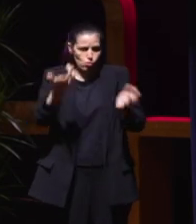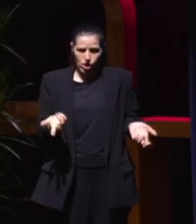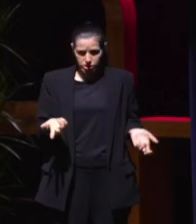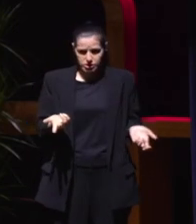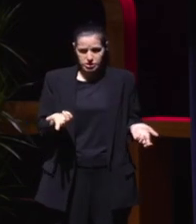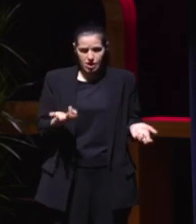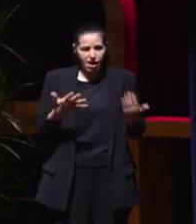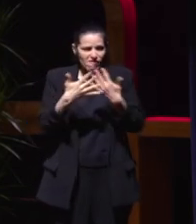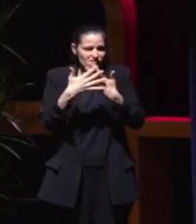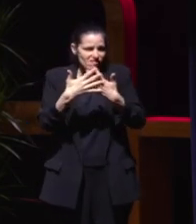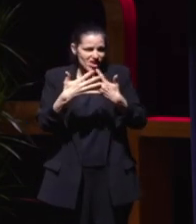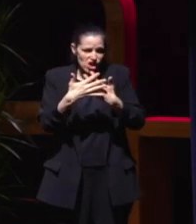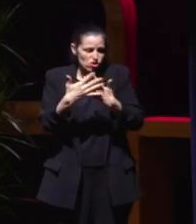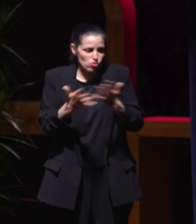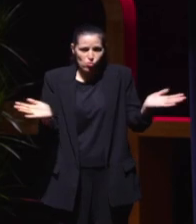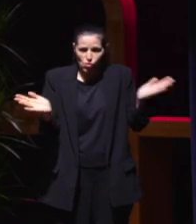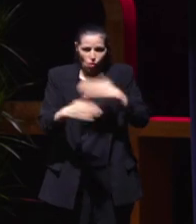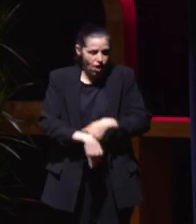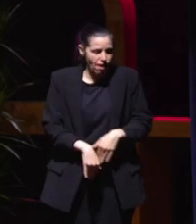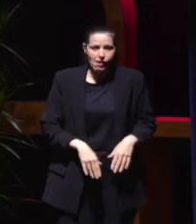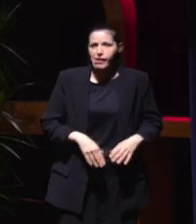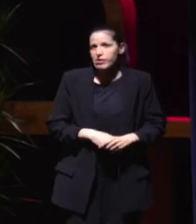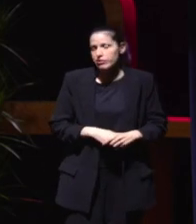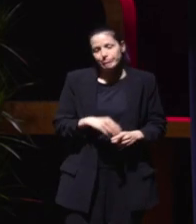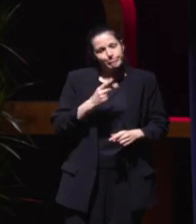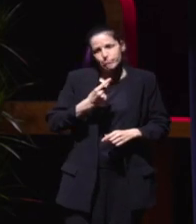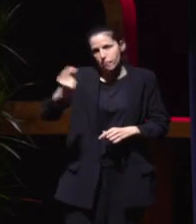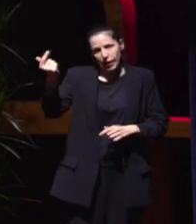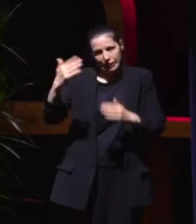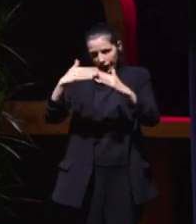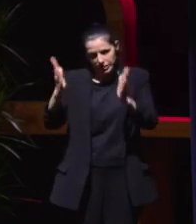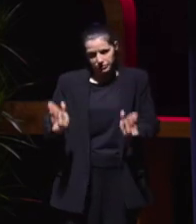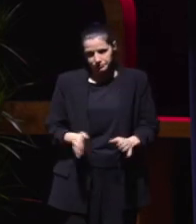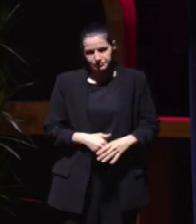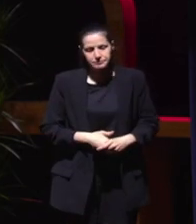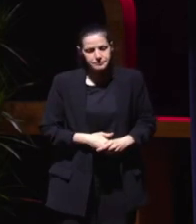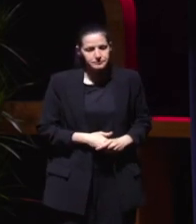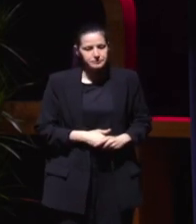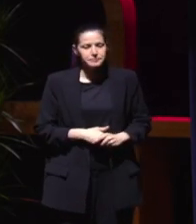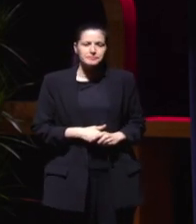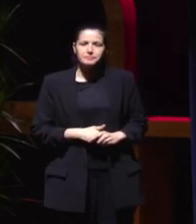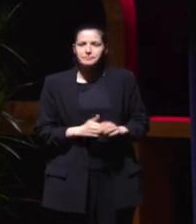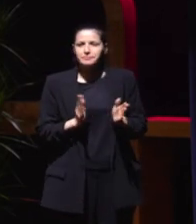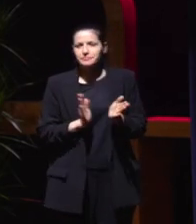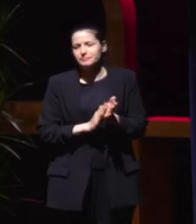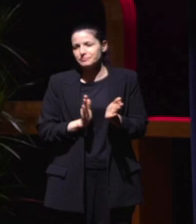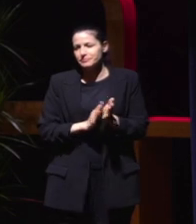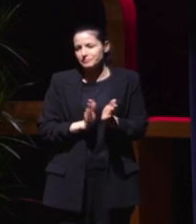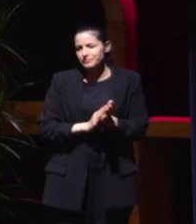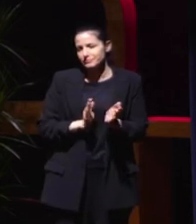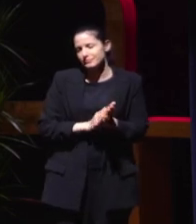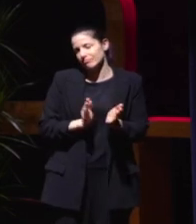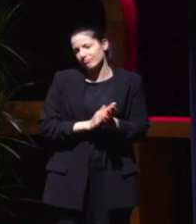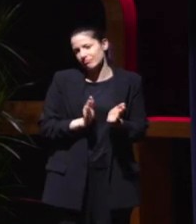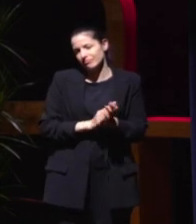ya no tiene filtro y te has frontalizado y vete para tu casa María Bueno gracias entonces